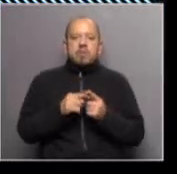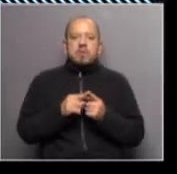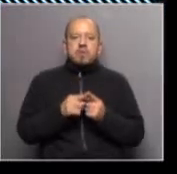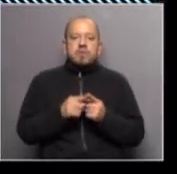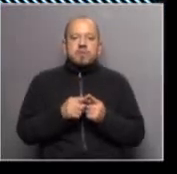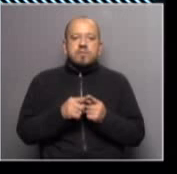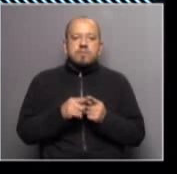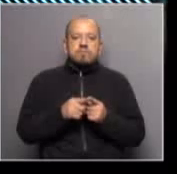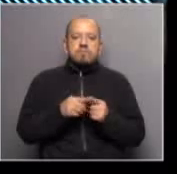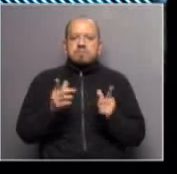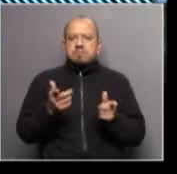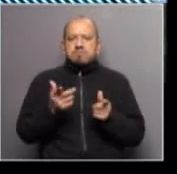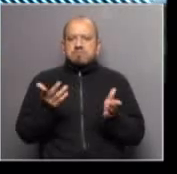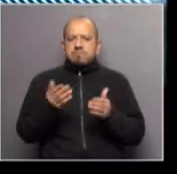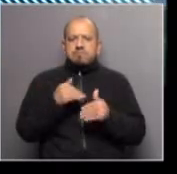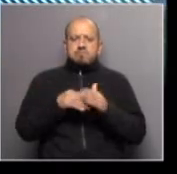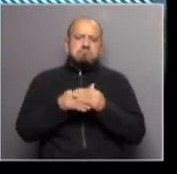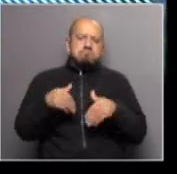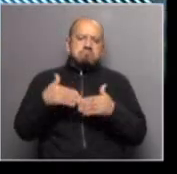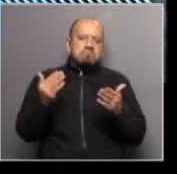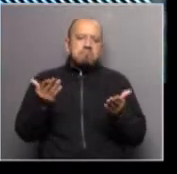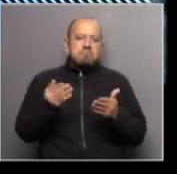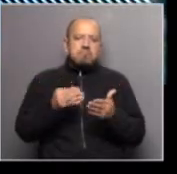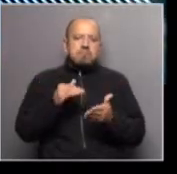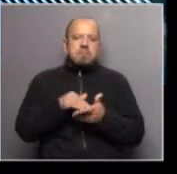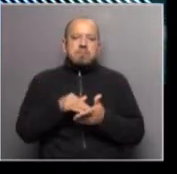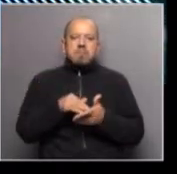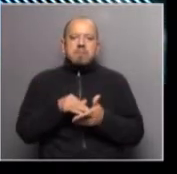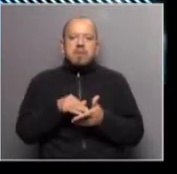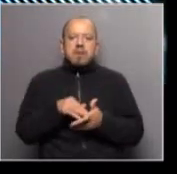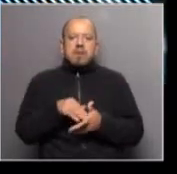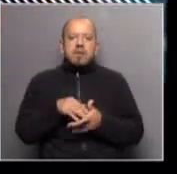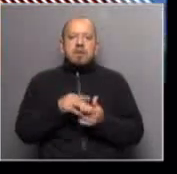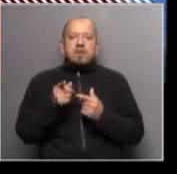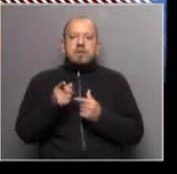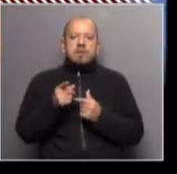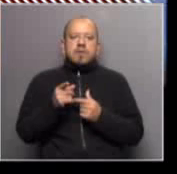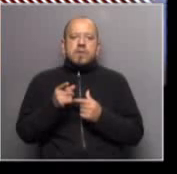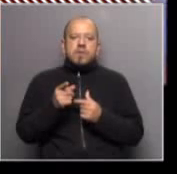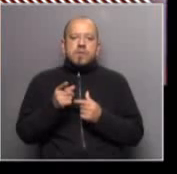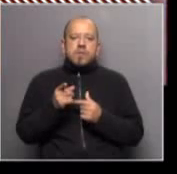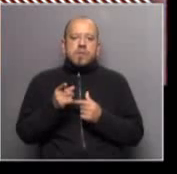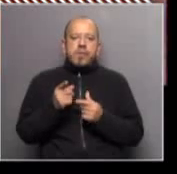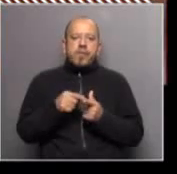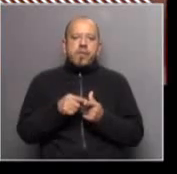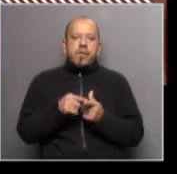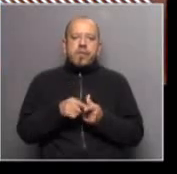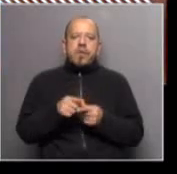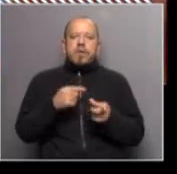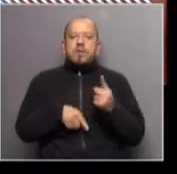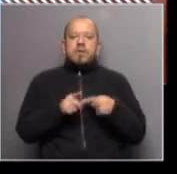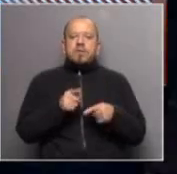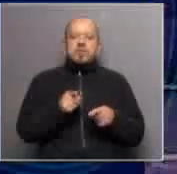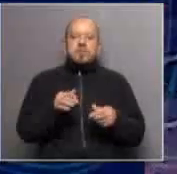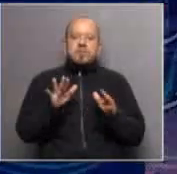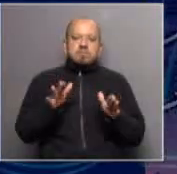Más que esperanza, sin mucha atención. Fue como, a mí se me ocurren canciones permanentemente, más o menos. Entonces, ¿cómo quedó